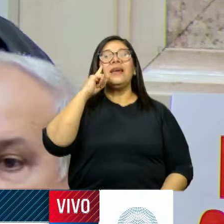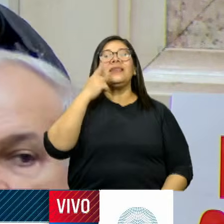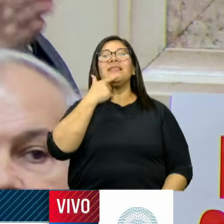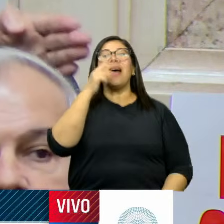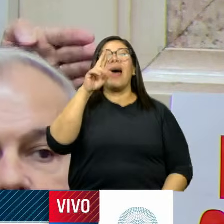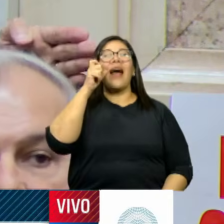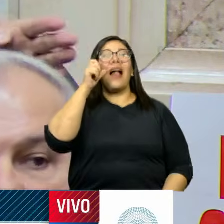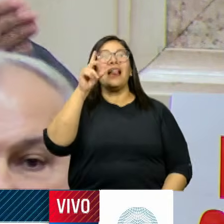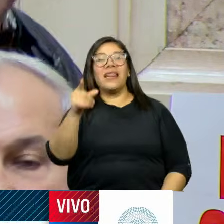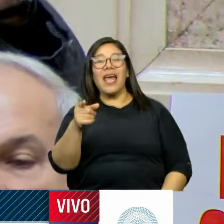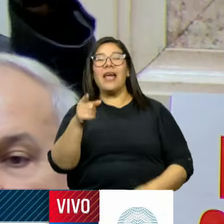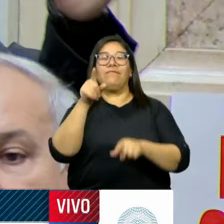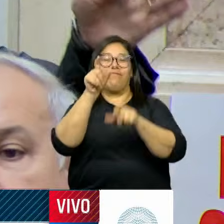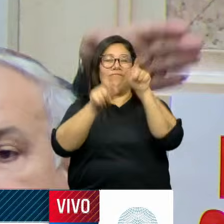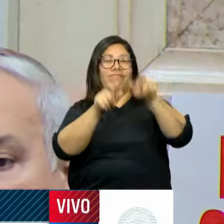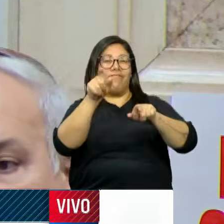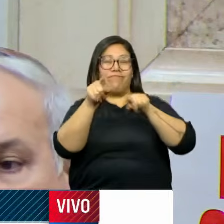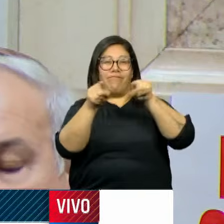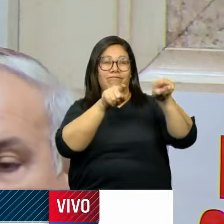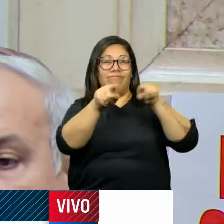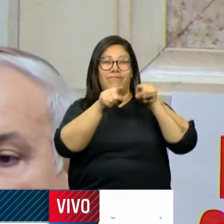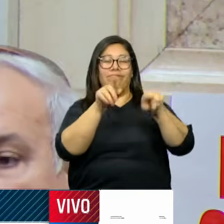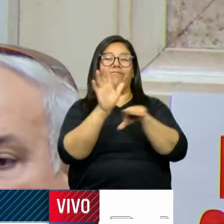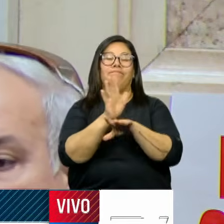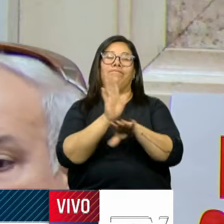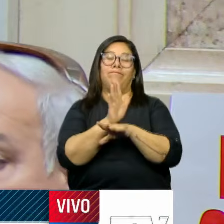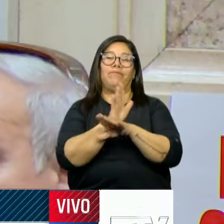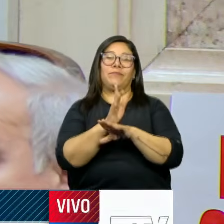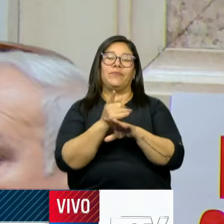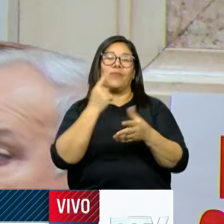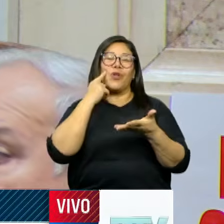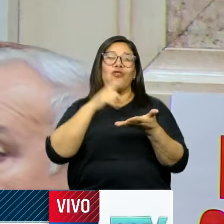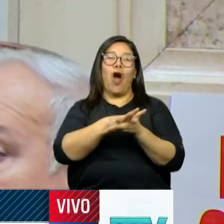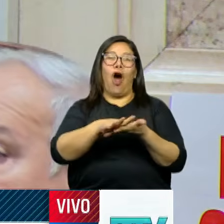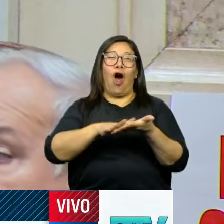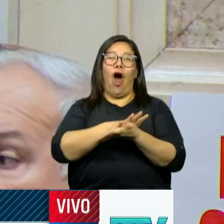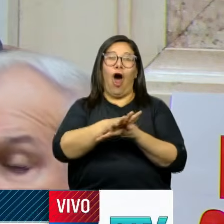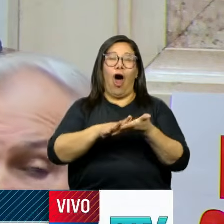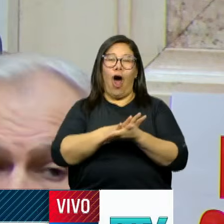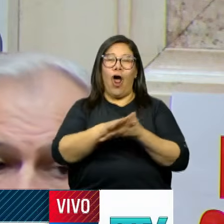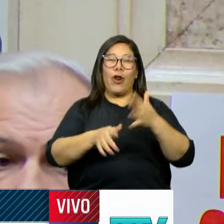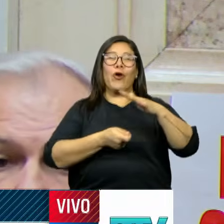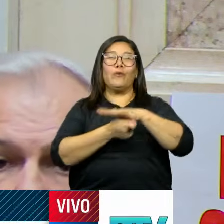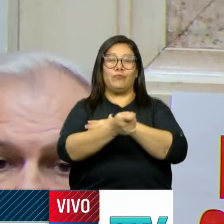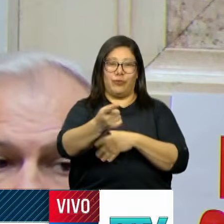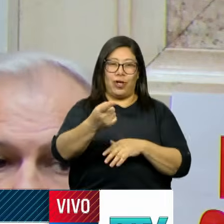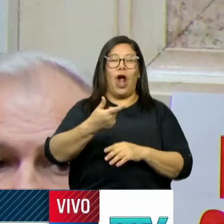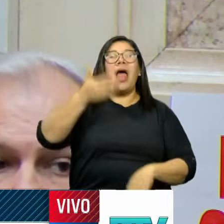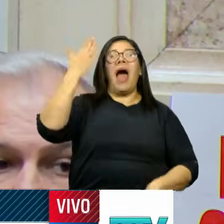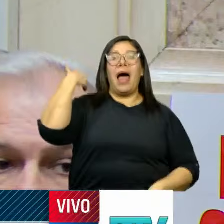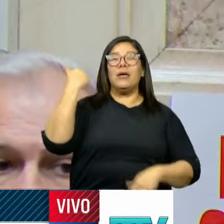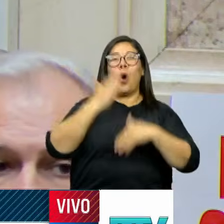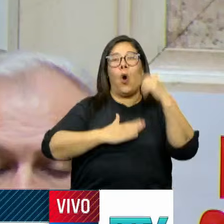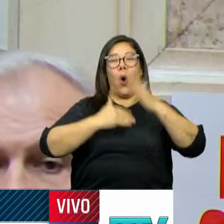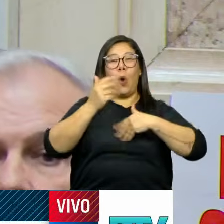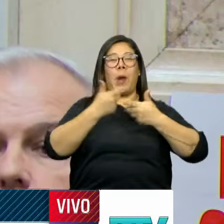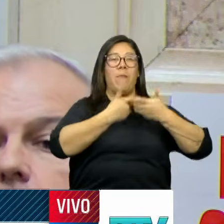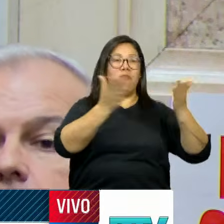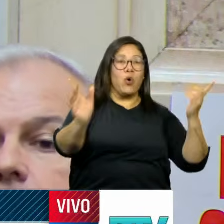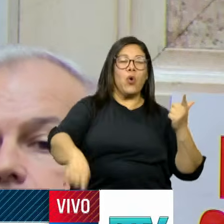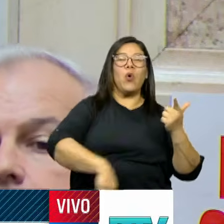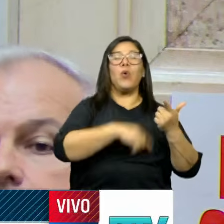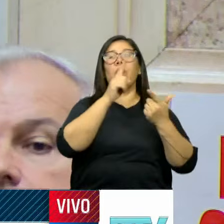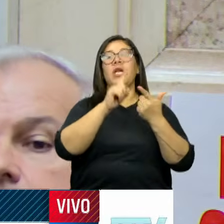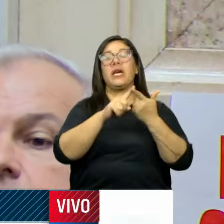distintas terminales de la corrupción de los políticos capitalistas. Ayer obra pública, los negocios